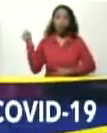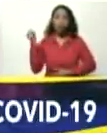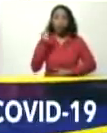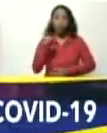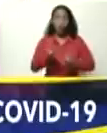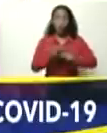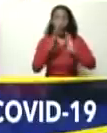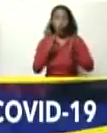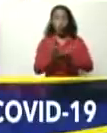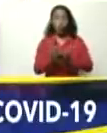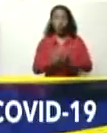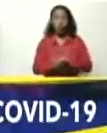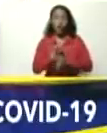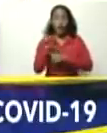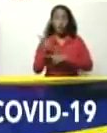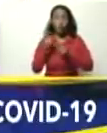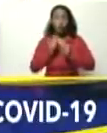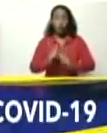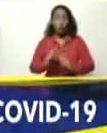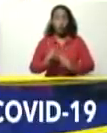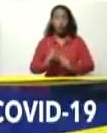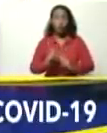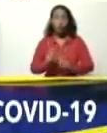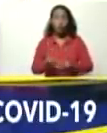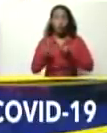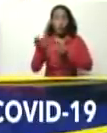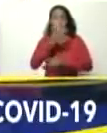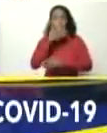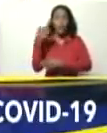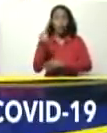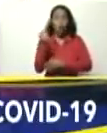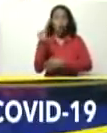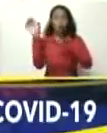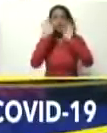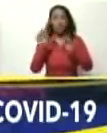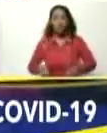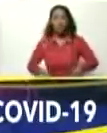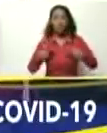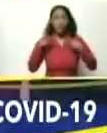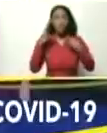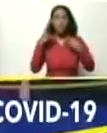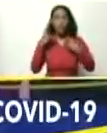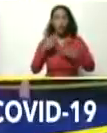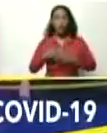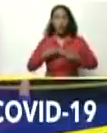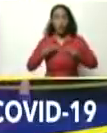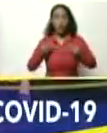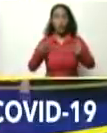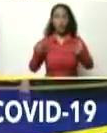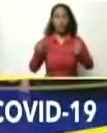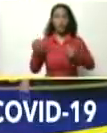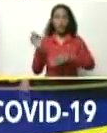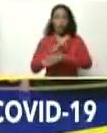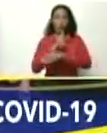mundo, bueno, esos tratamientos le dan mejor calidad de vida para la recuperación, inclusive